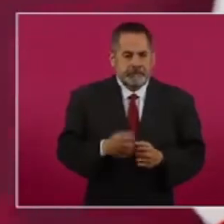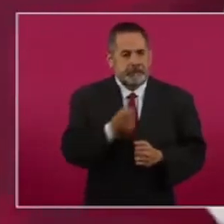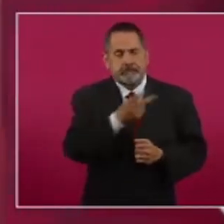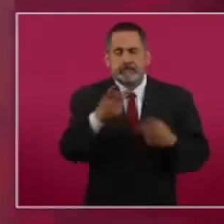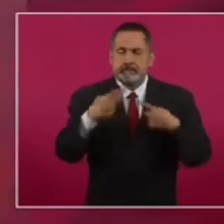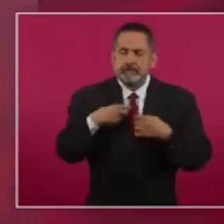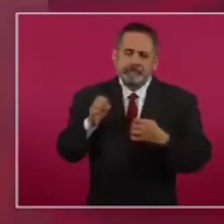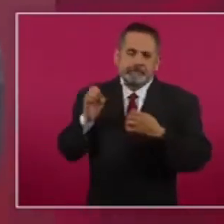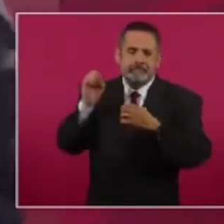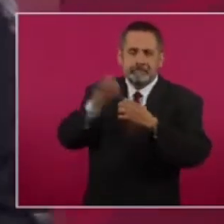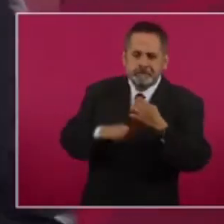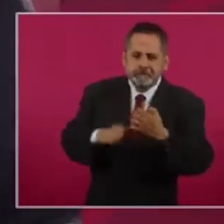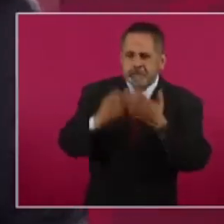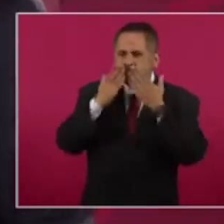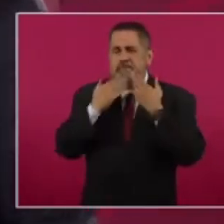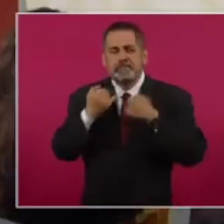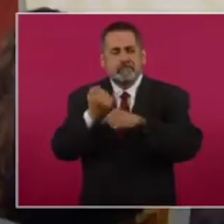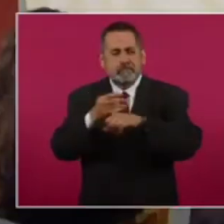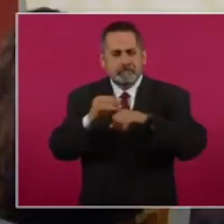engañada, desinformada.